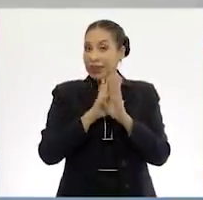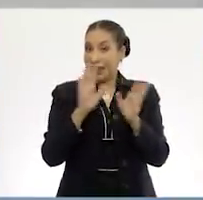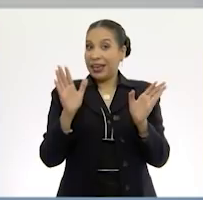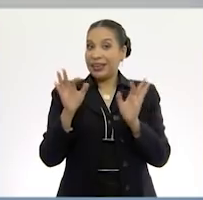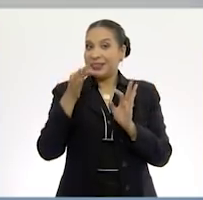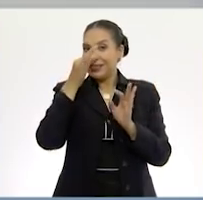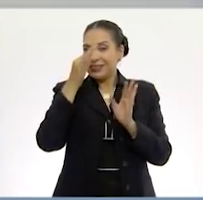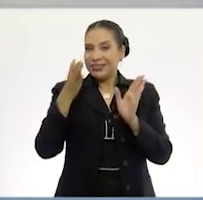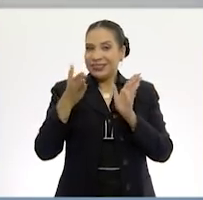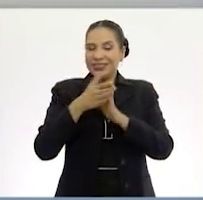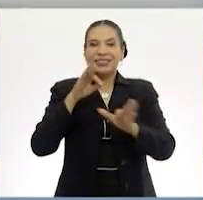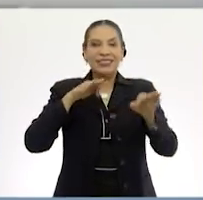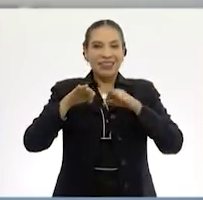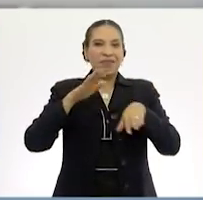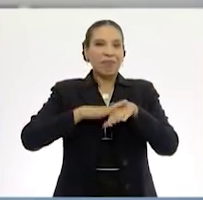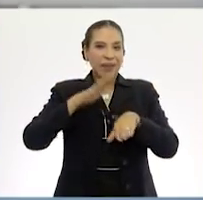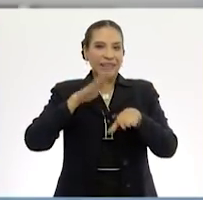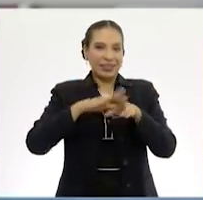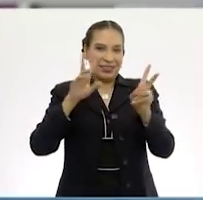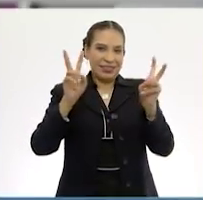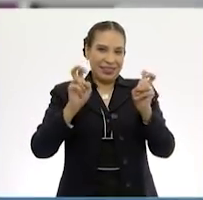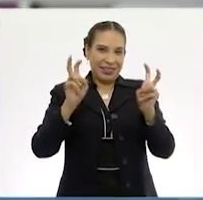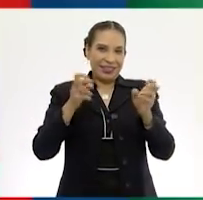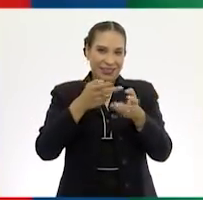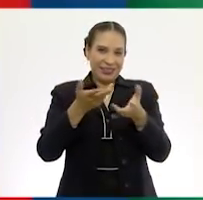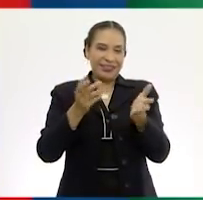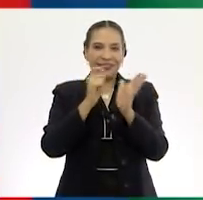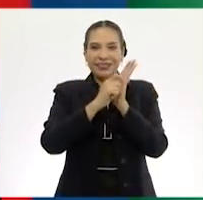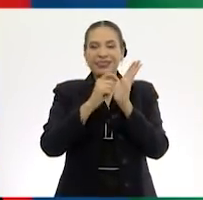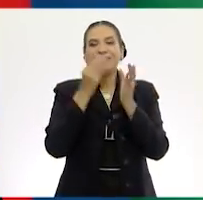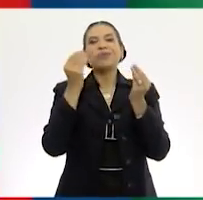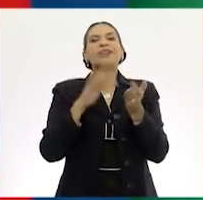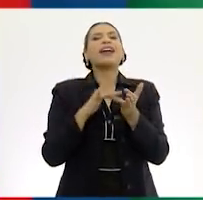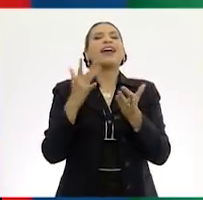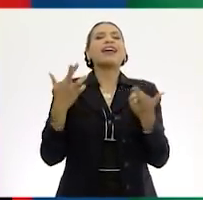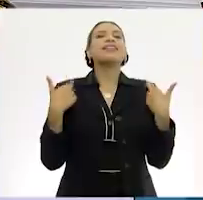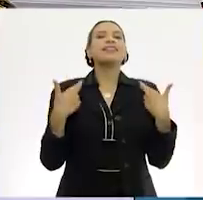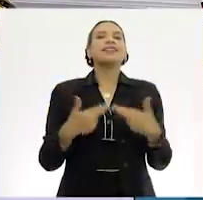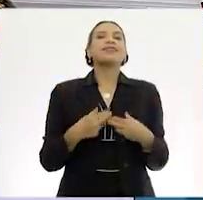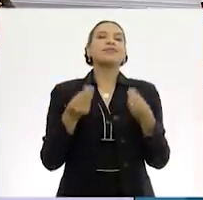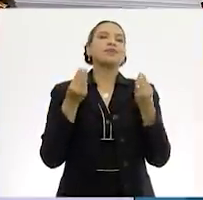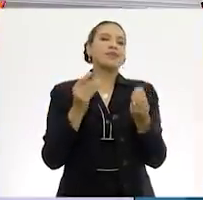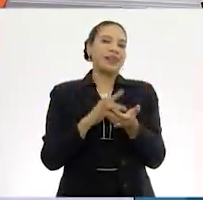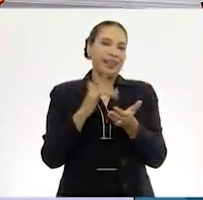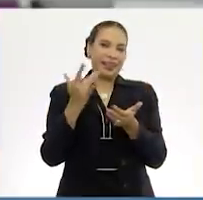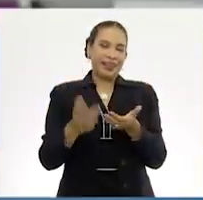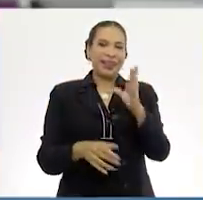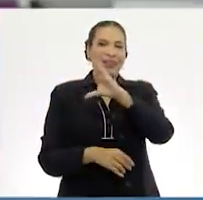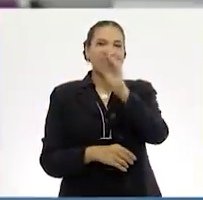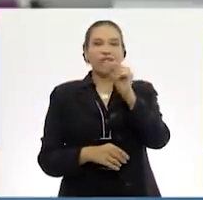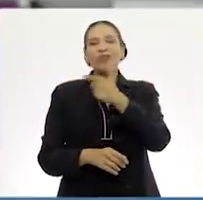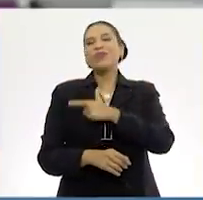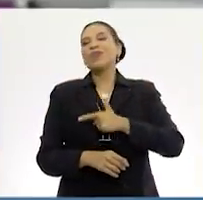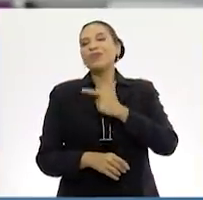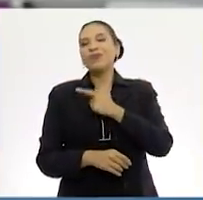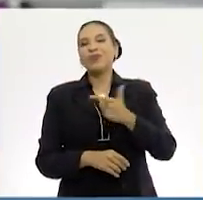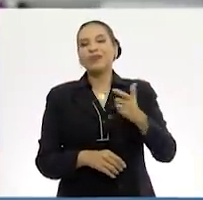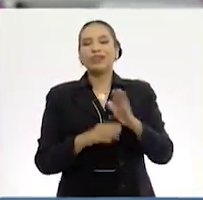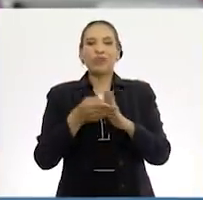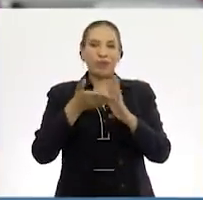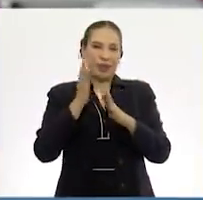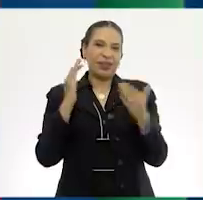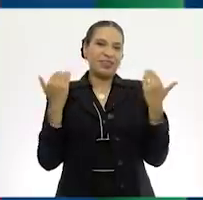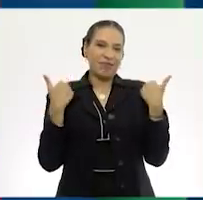aproximando. Seguimos trabajando con este tipo de textos. Muchísimas gracias, profesor. Muchísimas gracias, Tom. Fue un placer irnos de